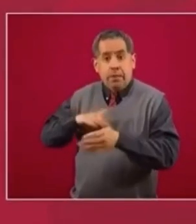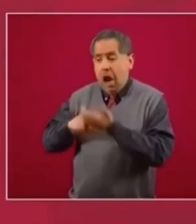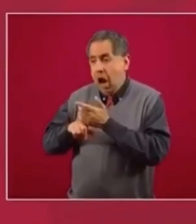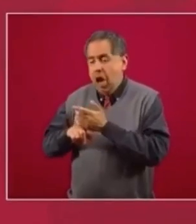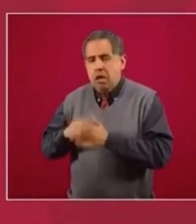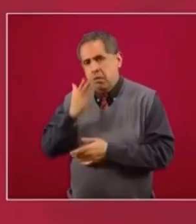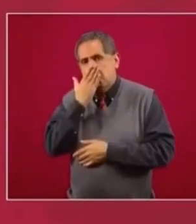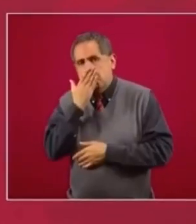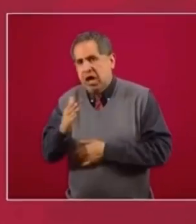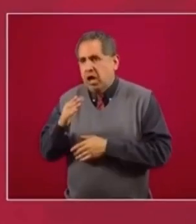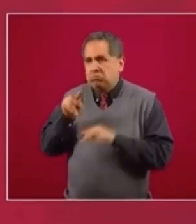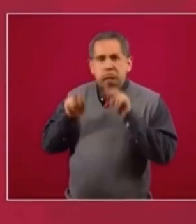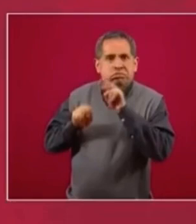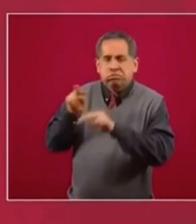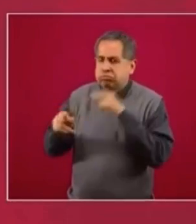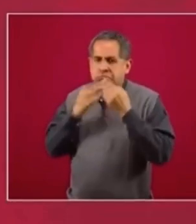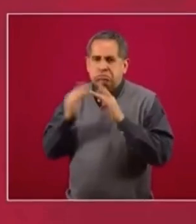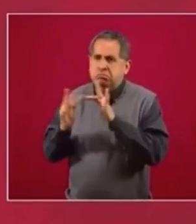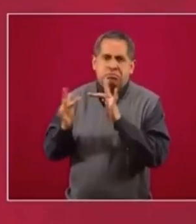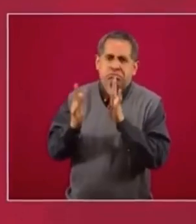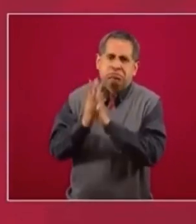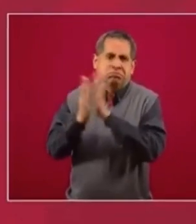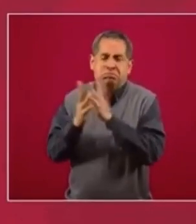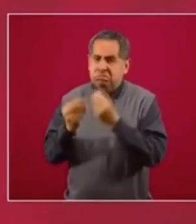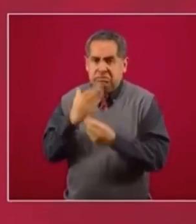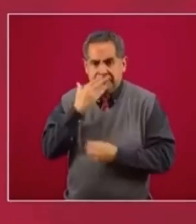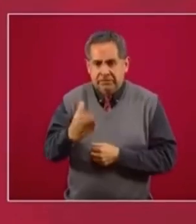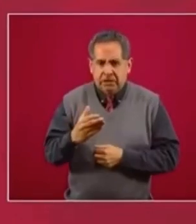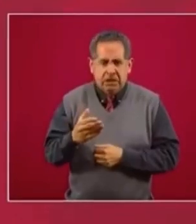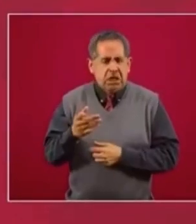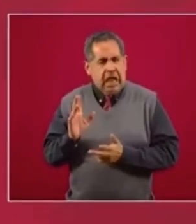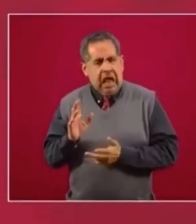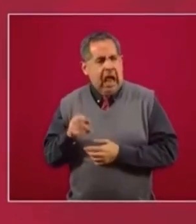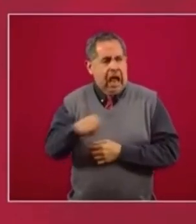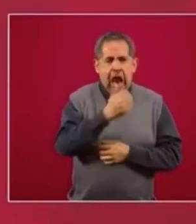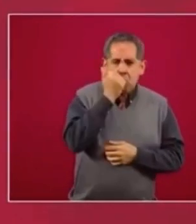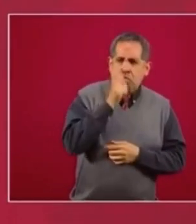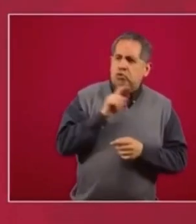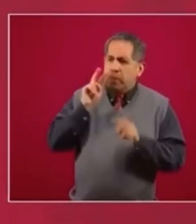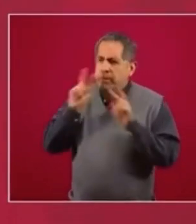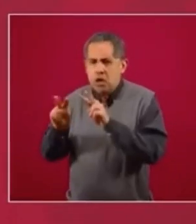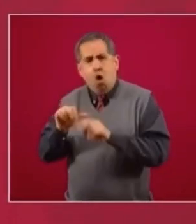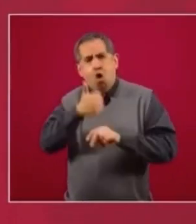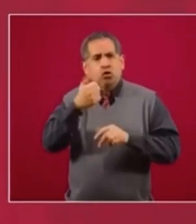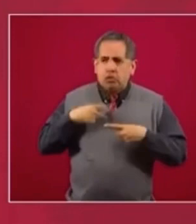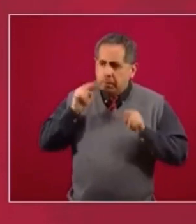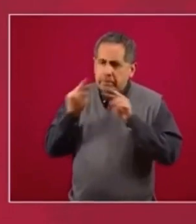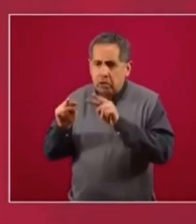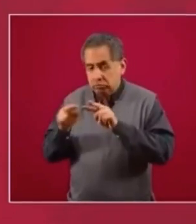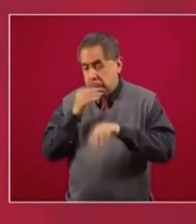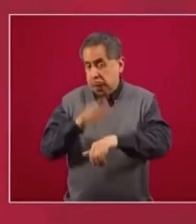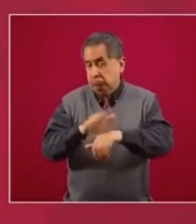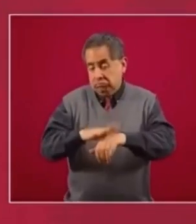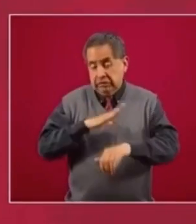tuvo gran demanda, o sea, tuvo mucha demanda más allá de los propios alumnos de telebachillerato comunitario. Eso sí lo tuvimos